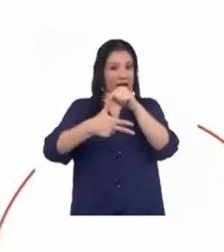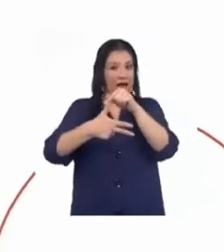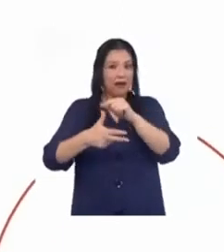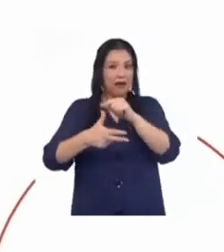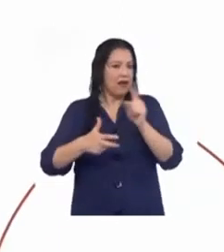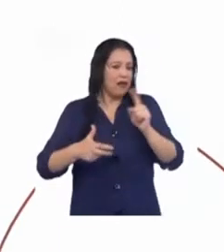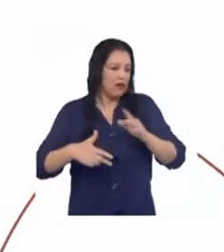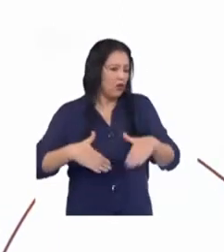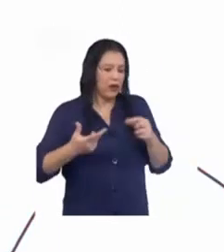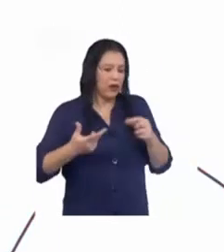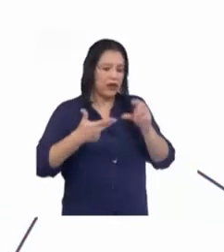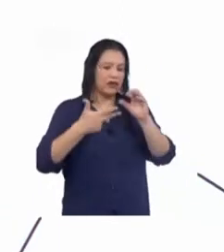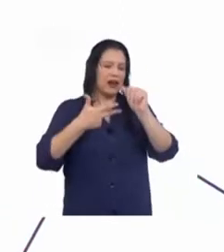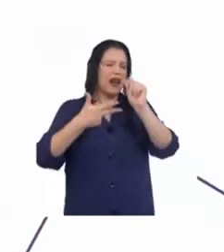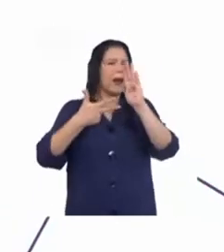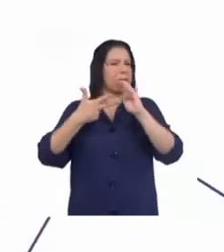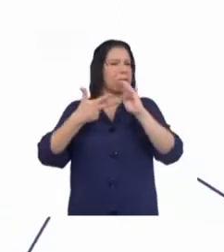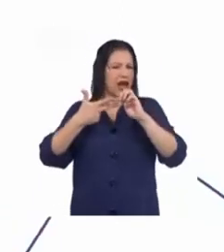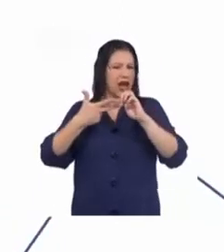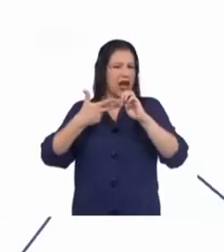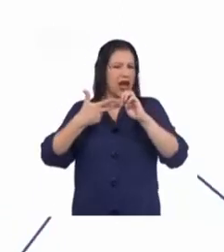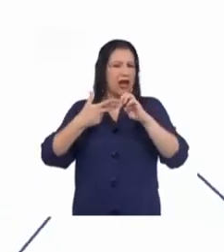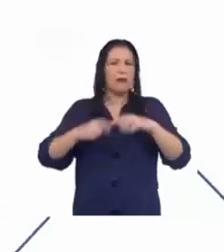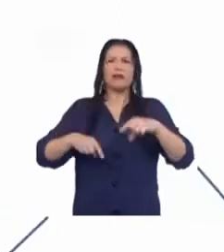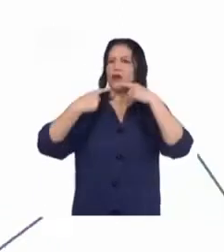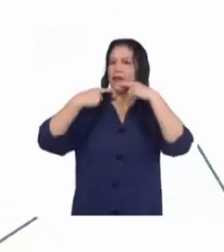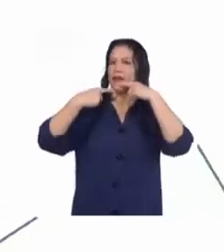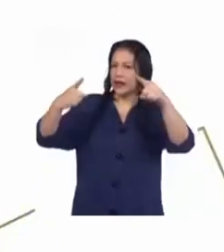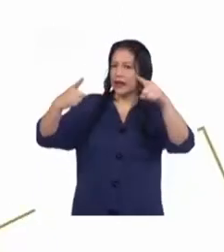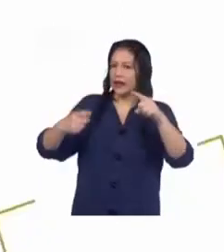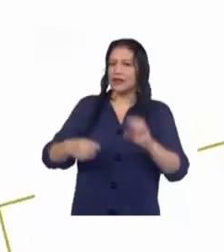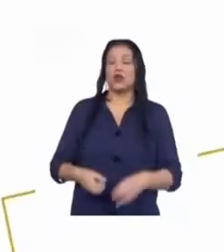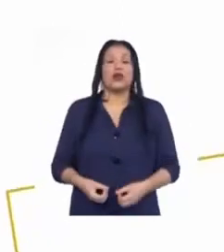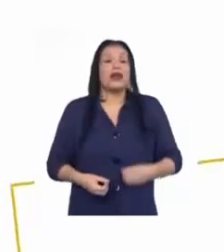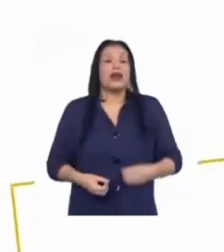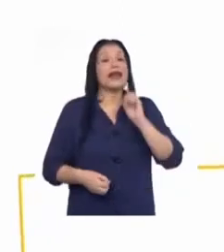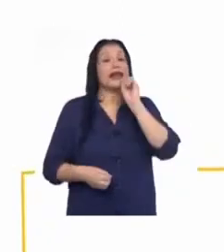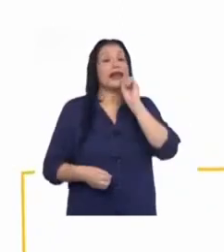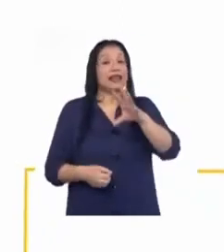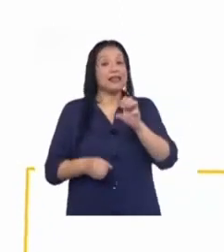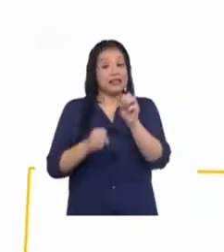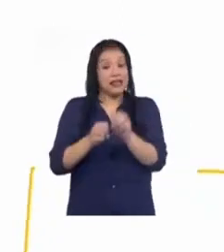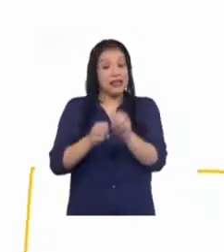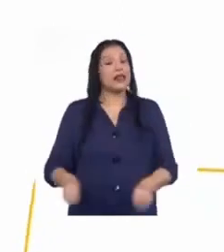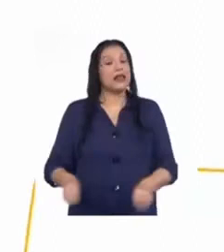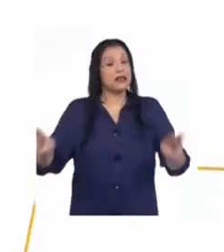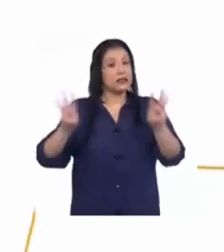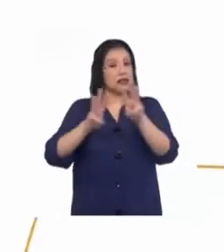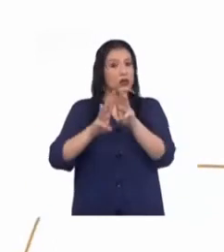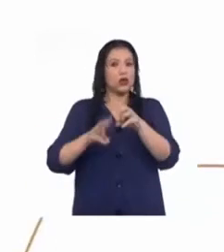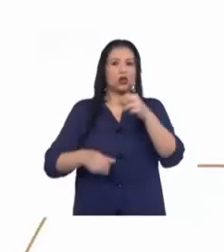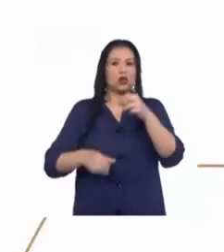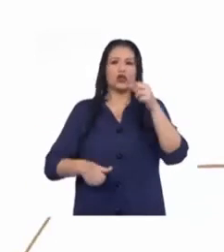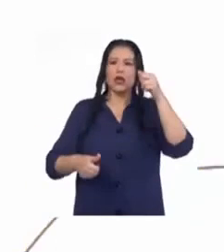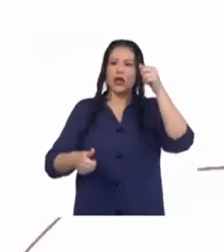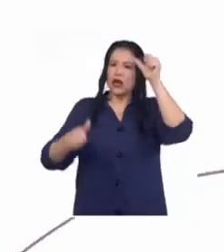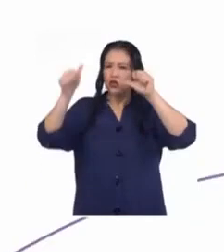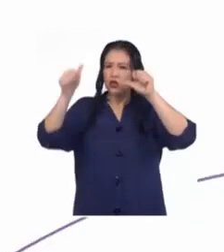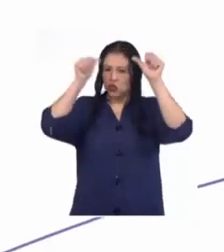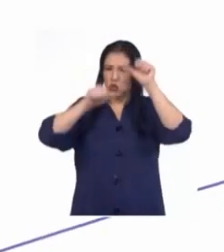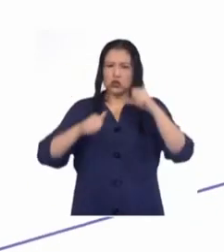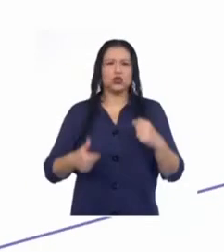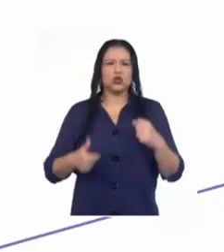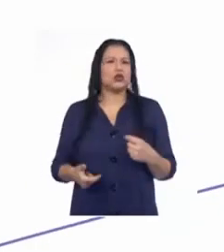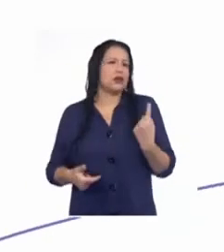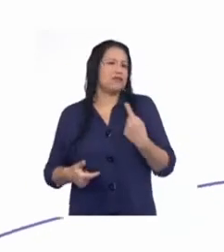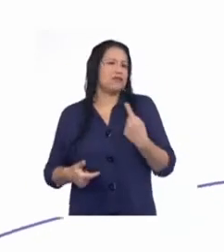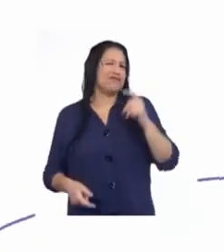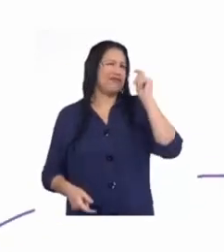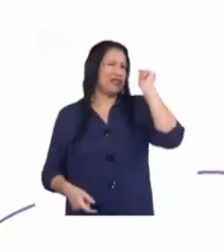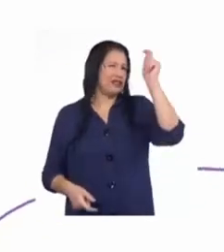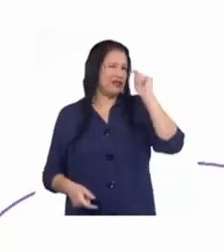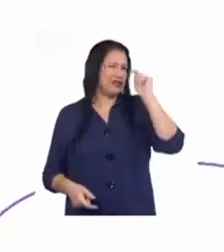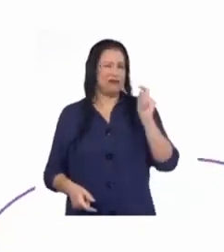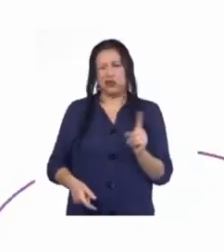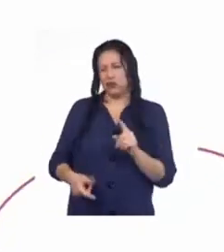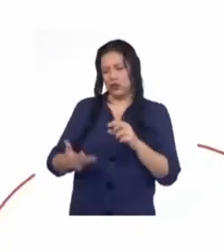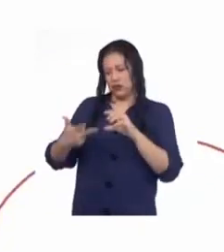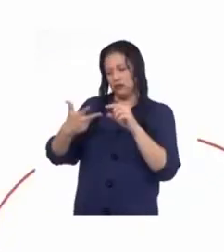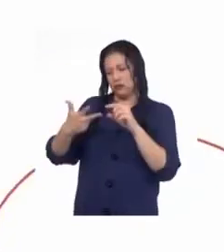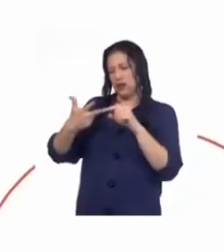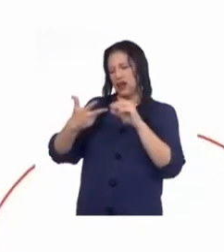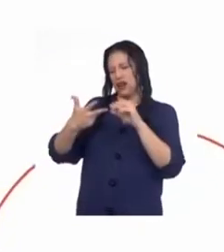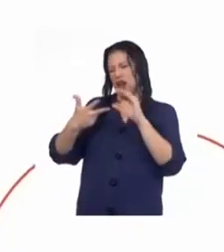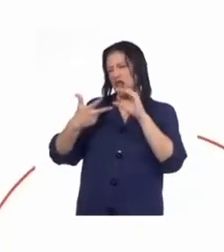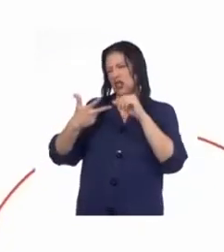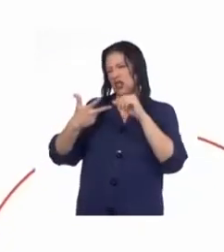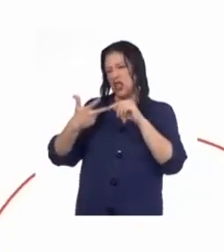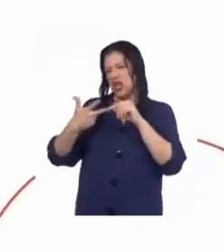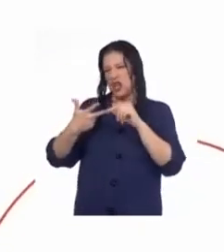ser la B, porque al ser una declaratoria emitida por las Naciones Unidas, dudo mucho que vayamos a leer un testimonio. Ni la C, porque